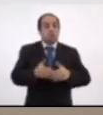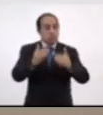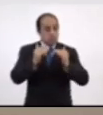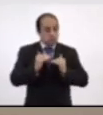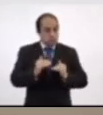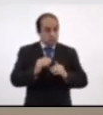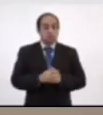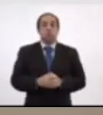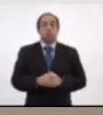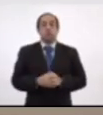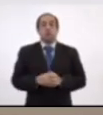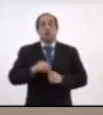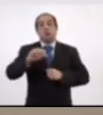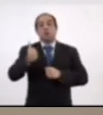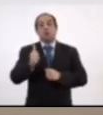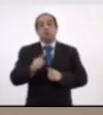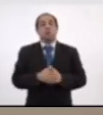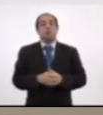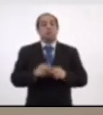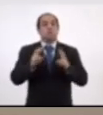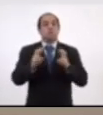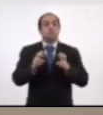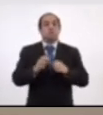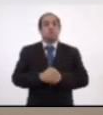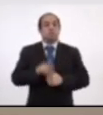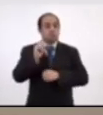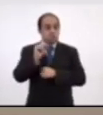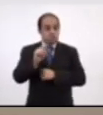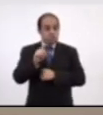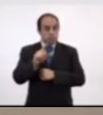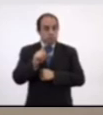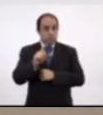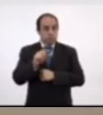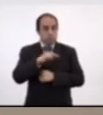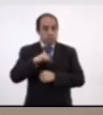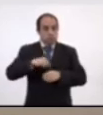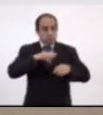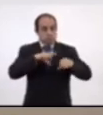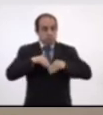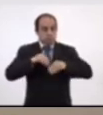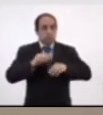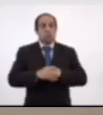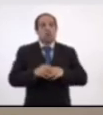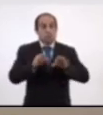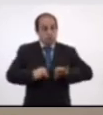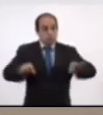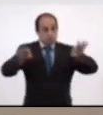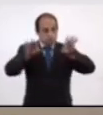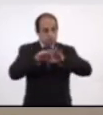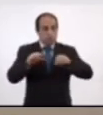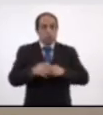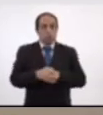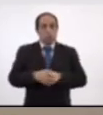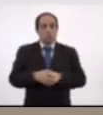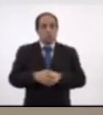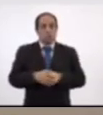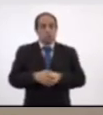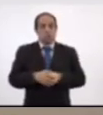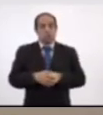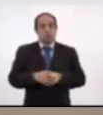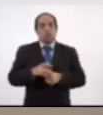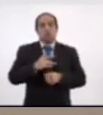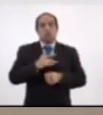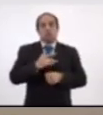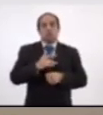hay otros casos que también estamos recuperando de manera importante. Los trasplantes, por